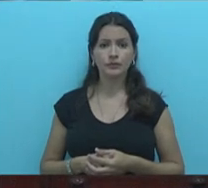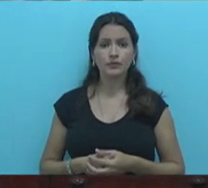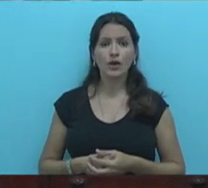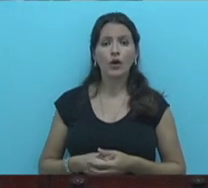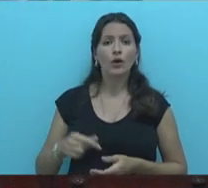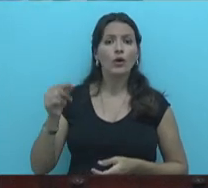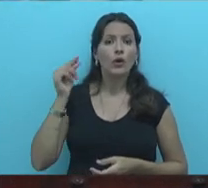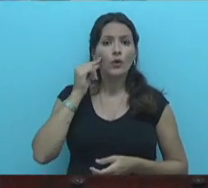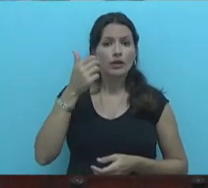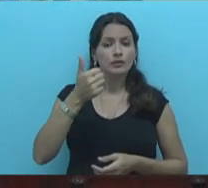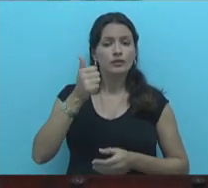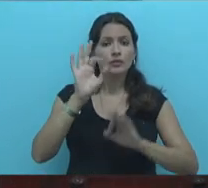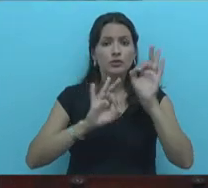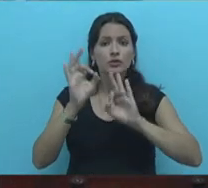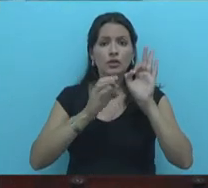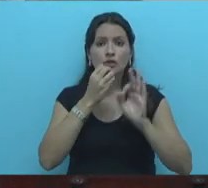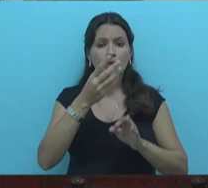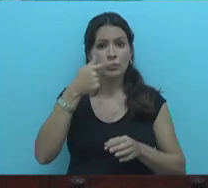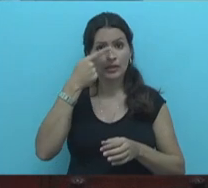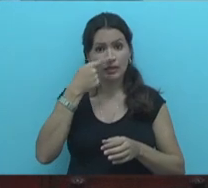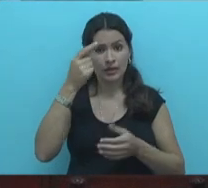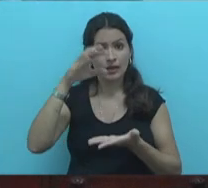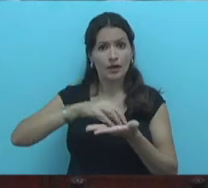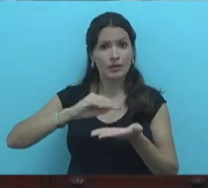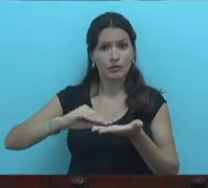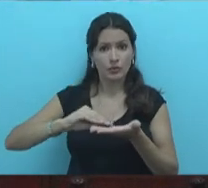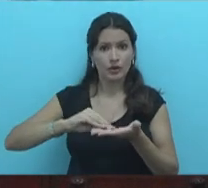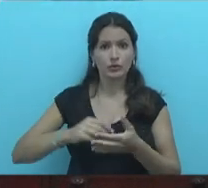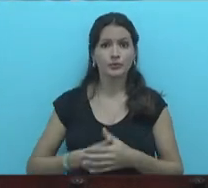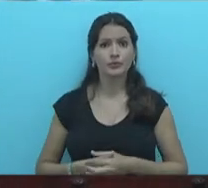46 proyectos de declaración de interés de esta Cámara de Diputados.